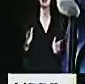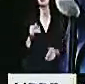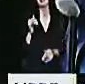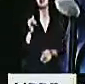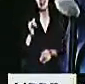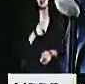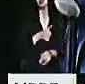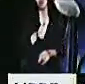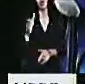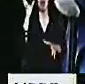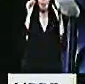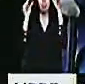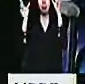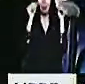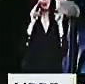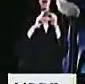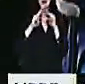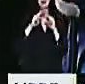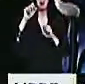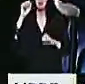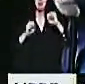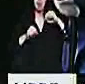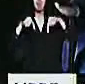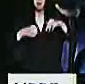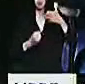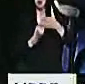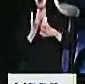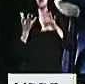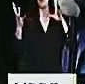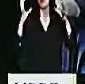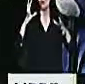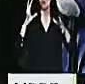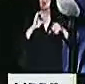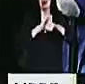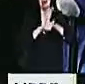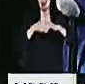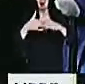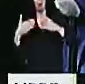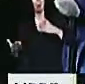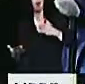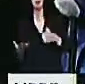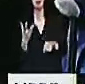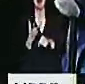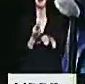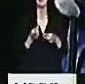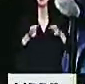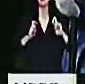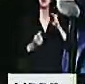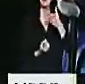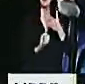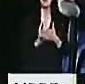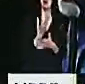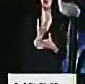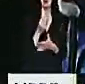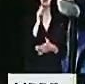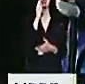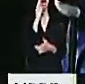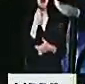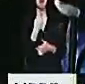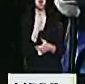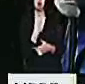por supuesto, a hacer organizaciones en este nuevo mundo post-pandémico, quizás, pero se van abriendo nuevas oportunidades donde nos damos cuenta que no tengo